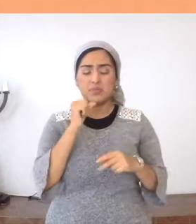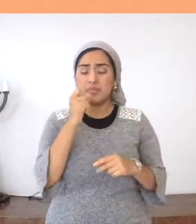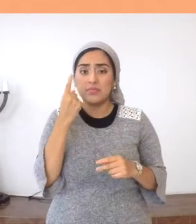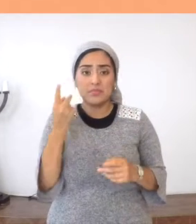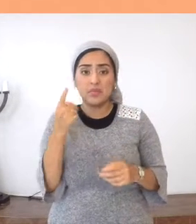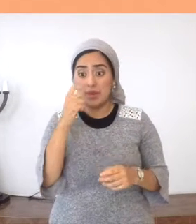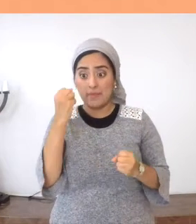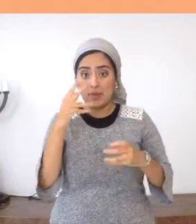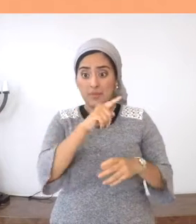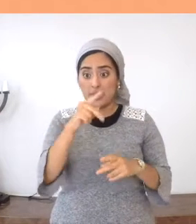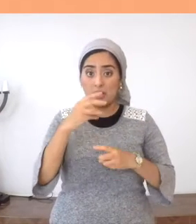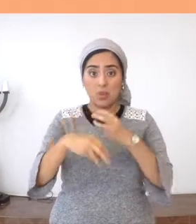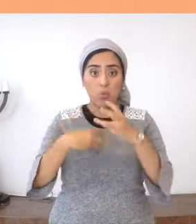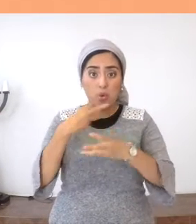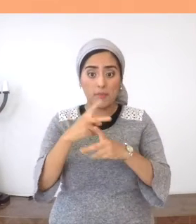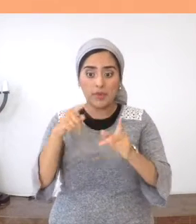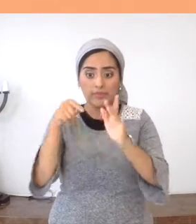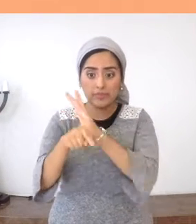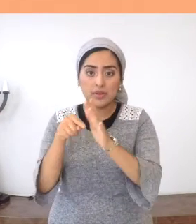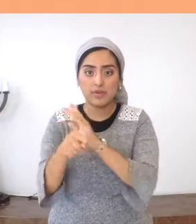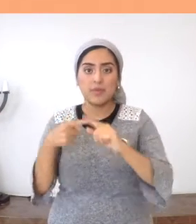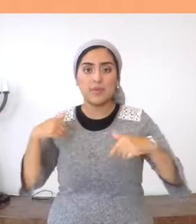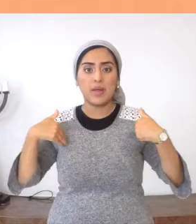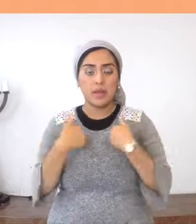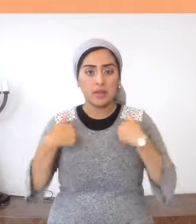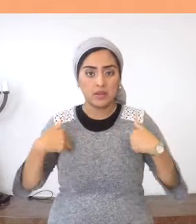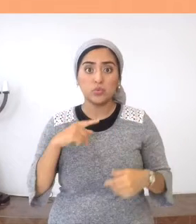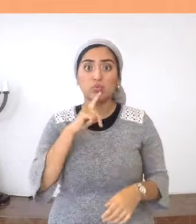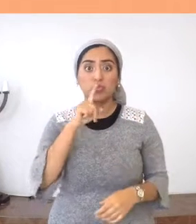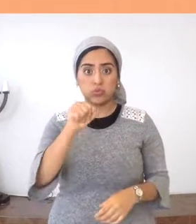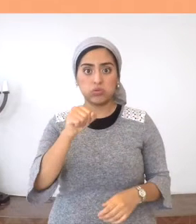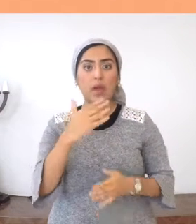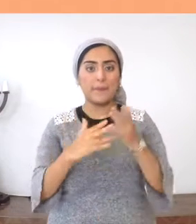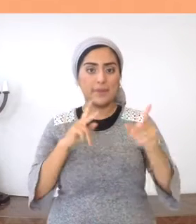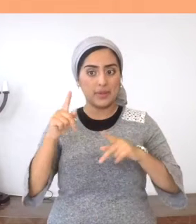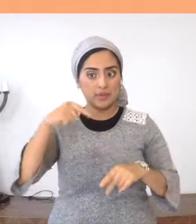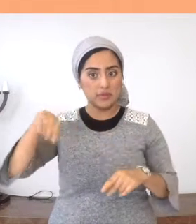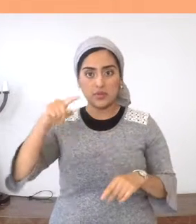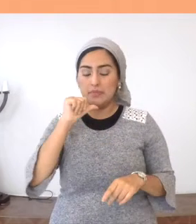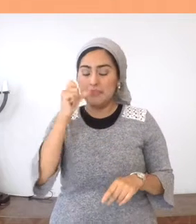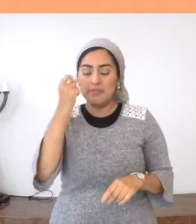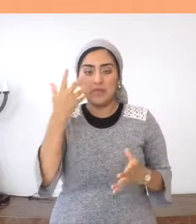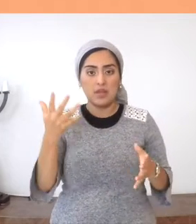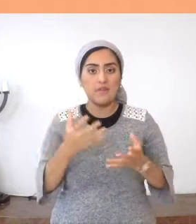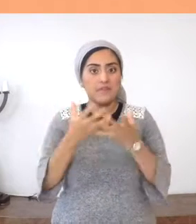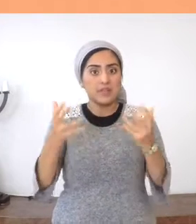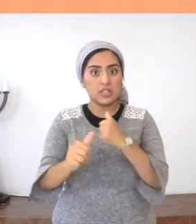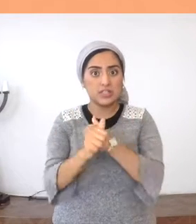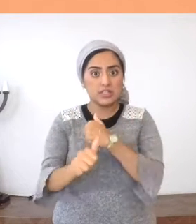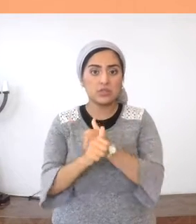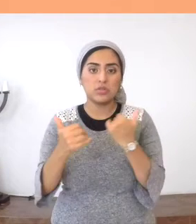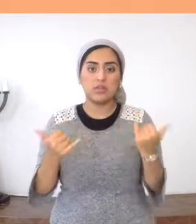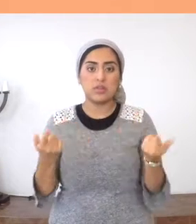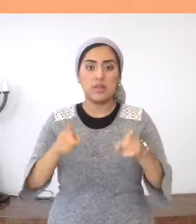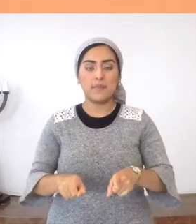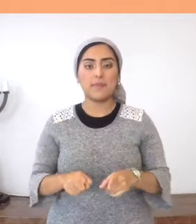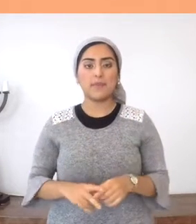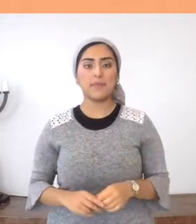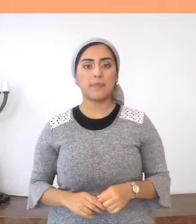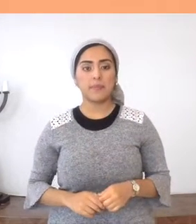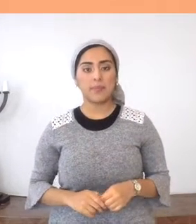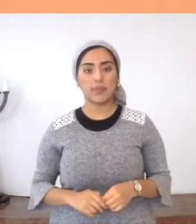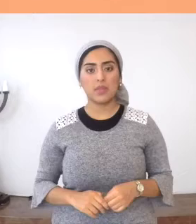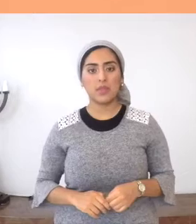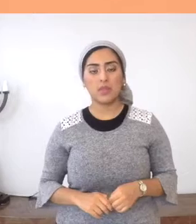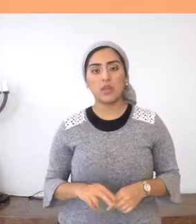Para aclarar dudas Porque mucha gente Está haciendo sacrificios Ya por todos lados De animales Así como lo están escuchando La cosa